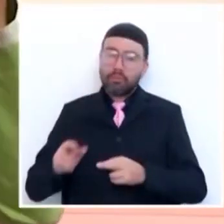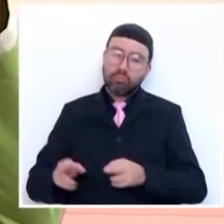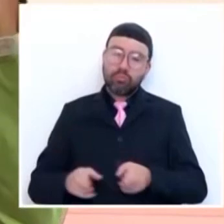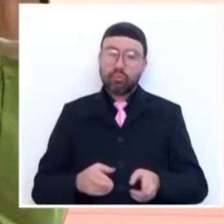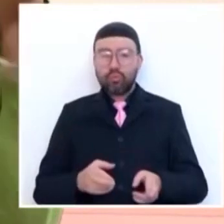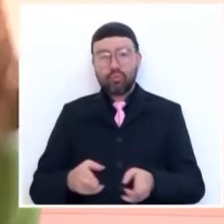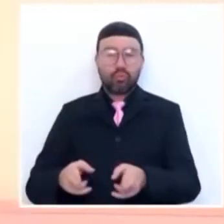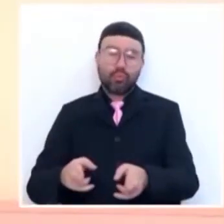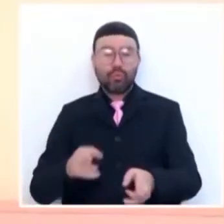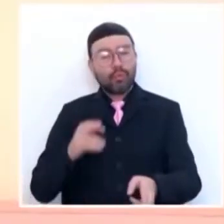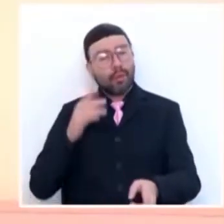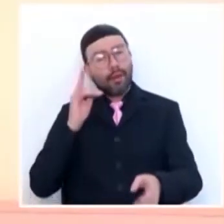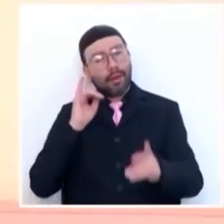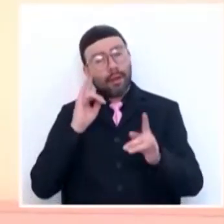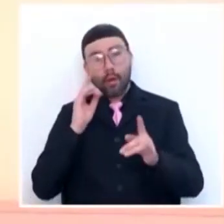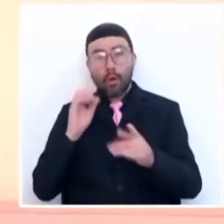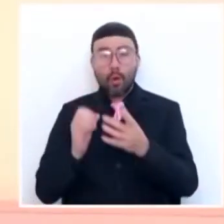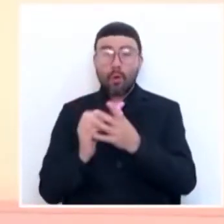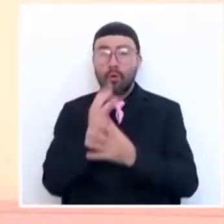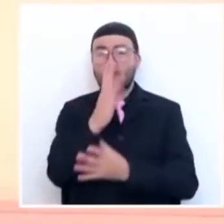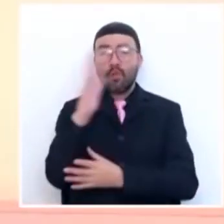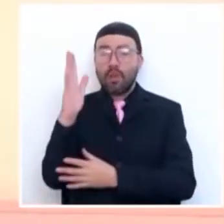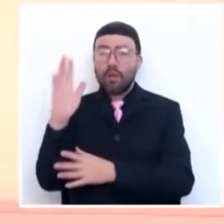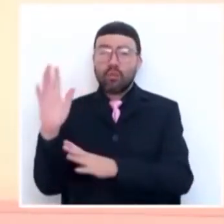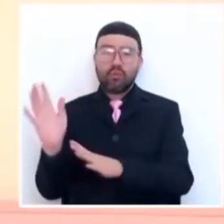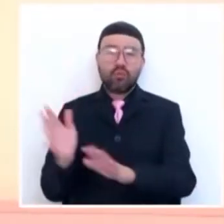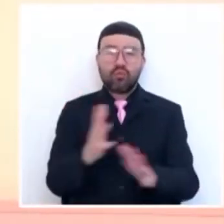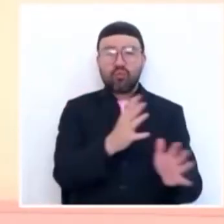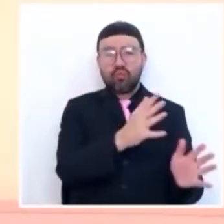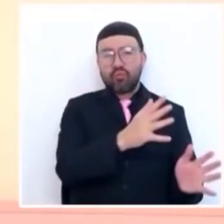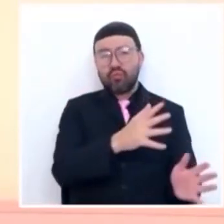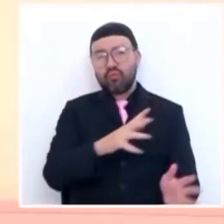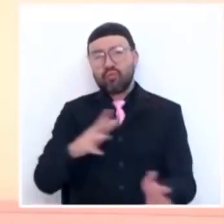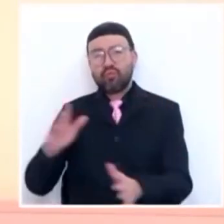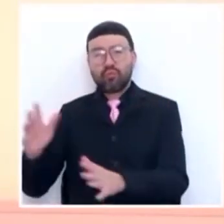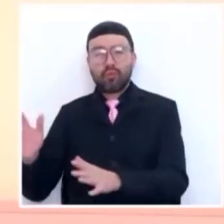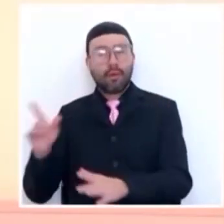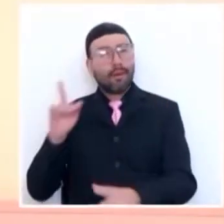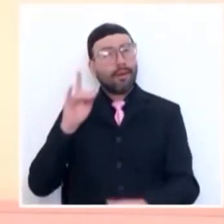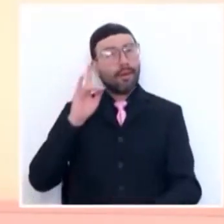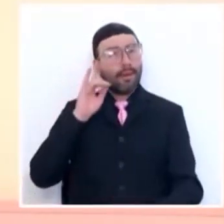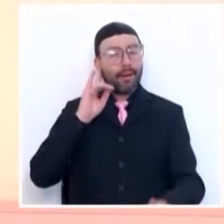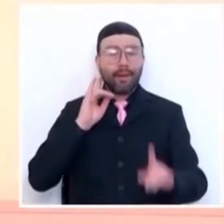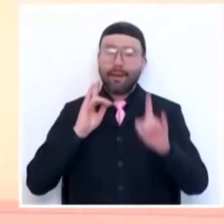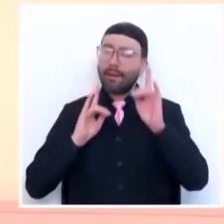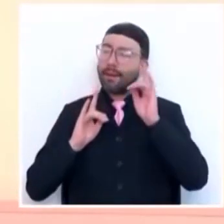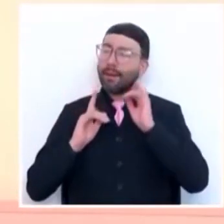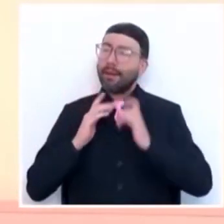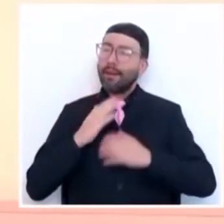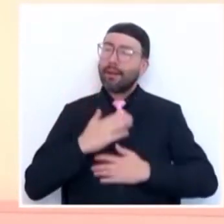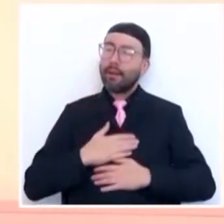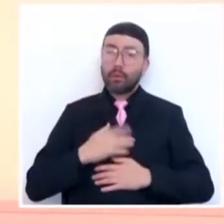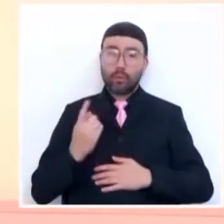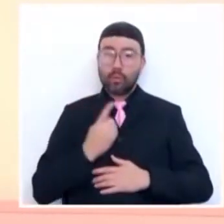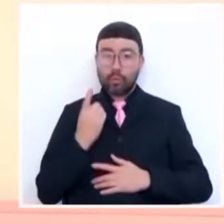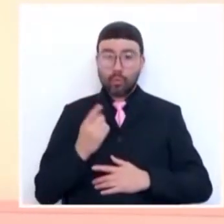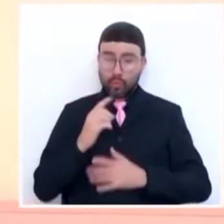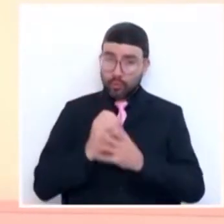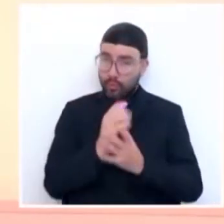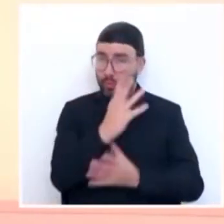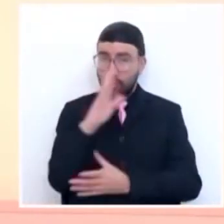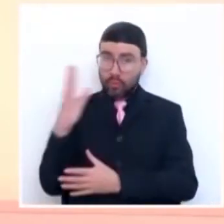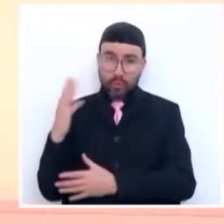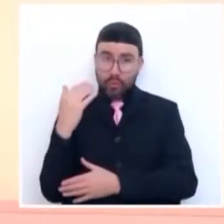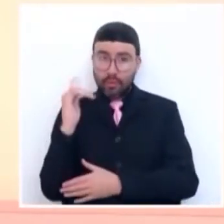el viento entre las copas de los árboles. Qué lindo. Ese sonido, pero también no solo el de la naturaleza, sino